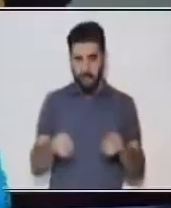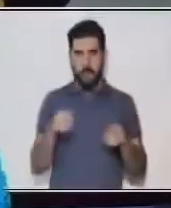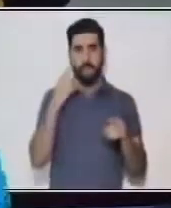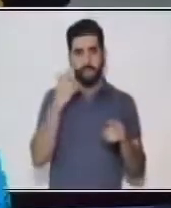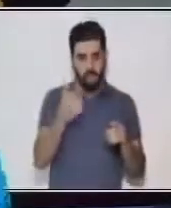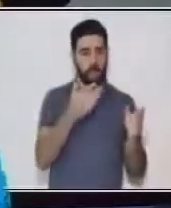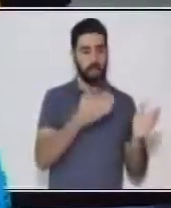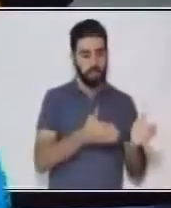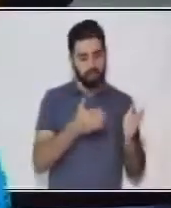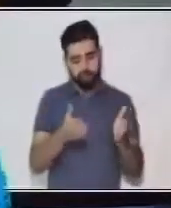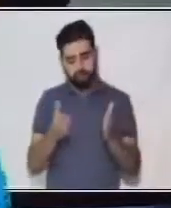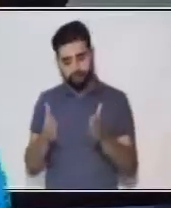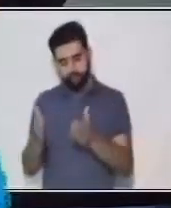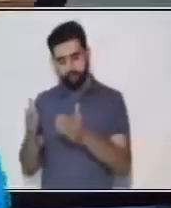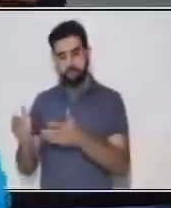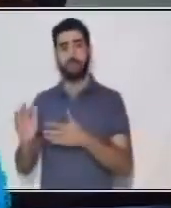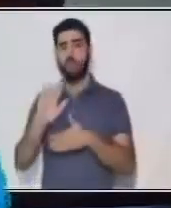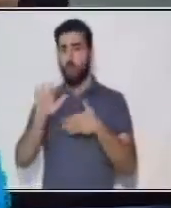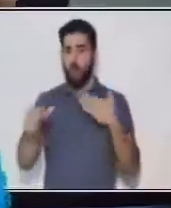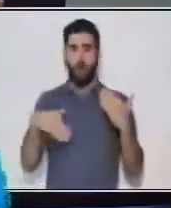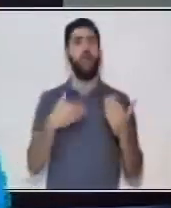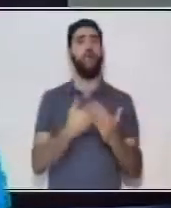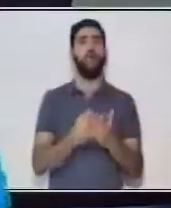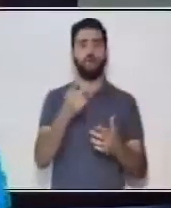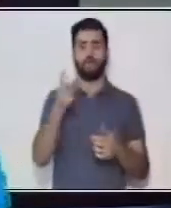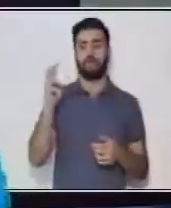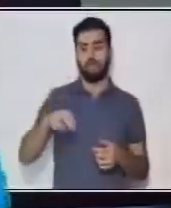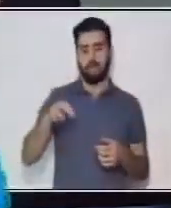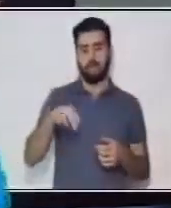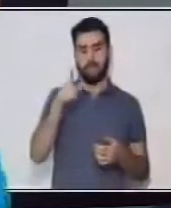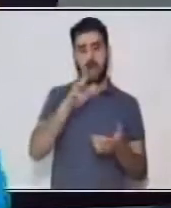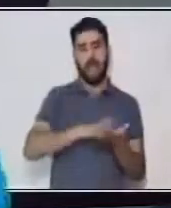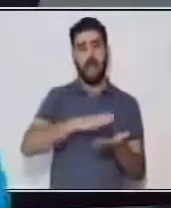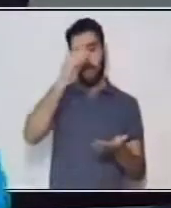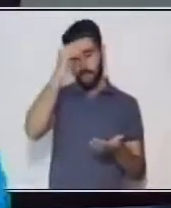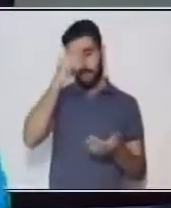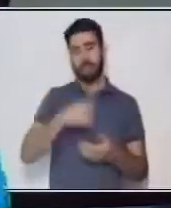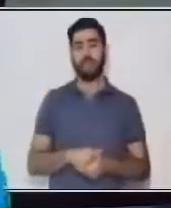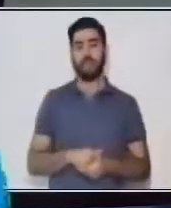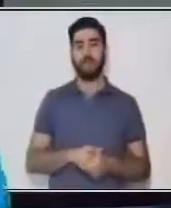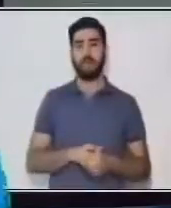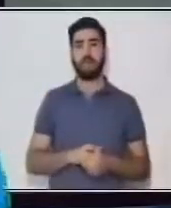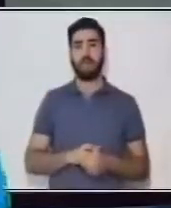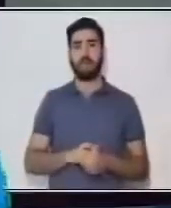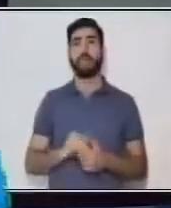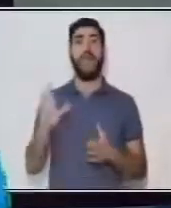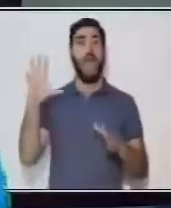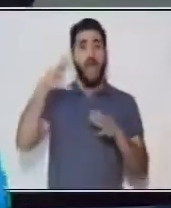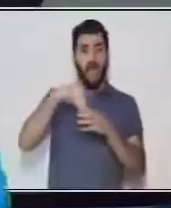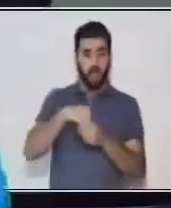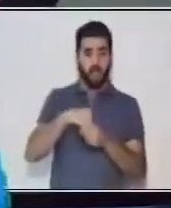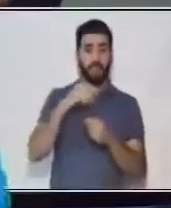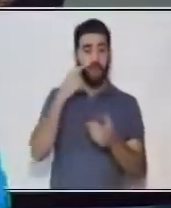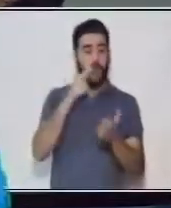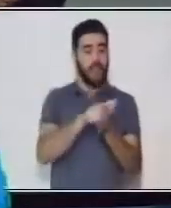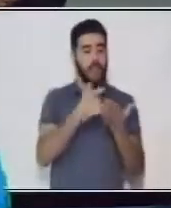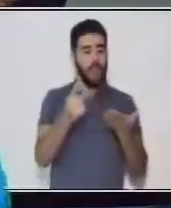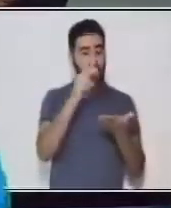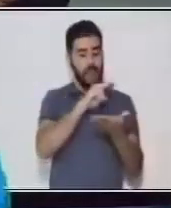lo que el escritor quiere que nosotros aprendamos. Dentro de la lectura